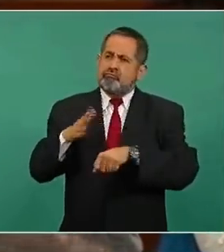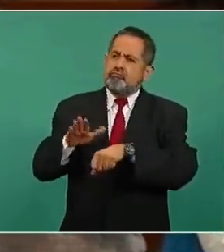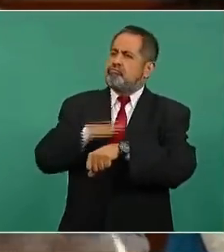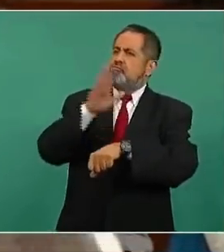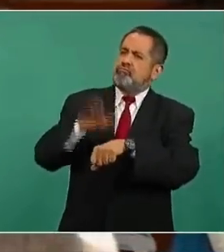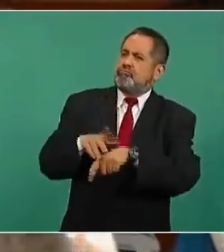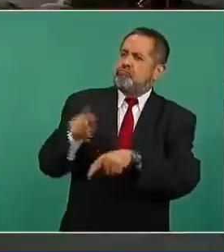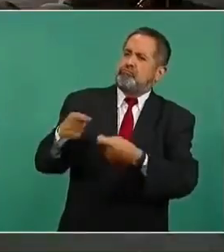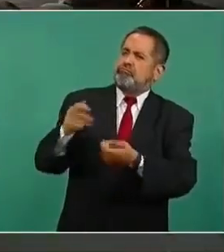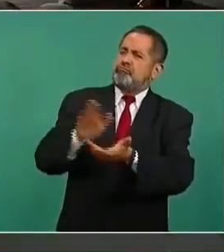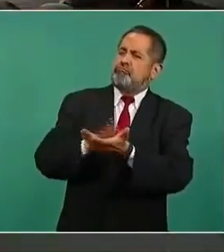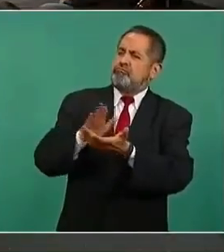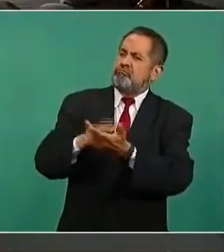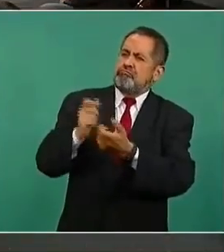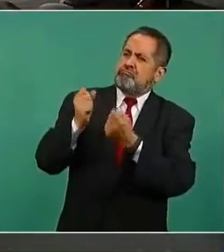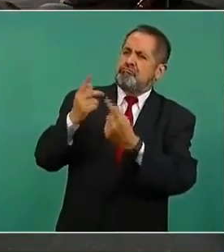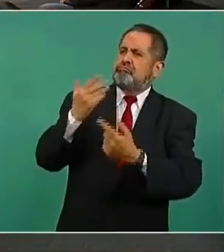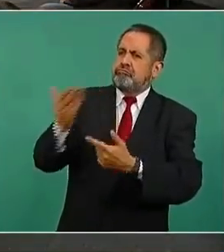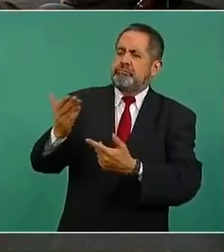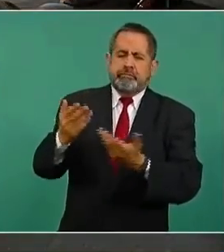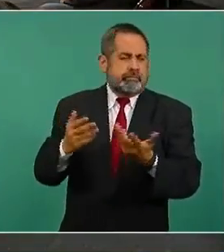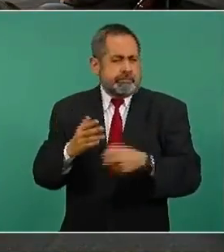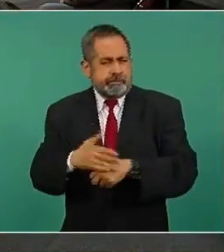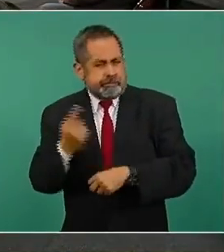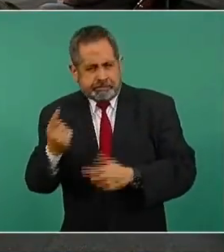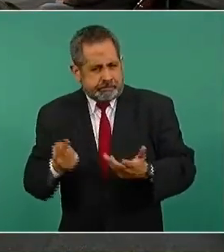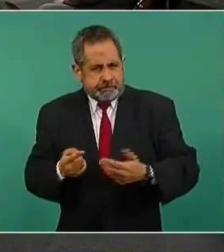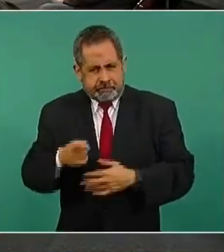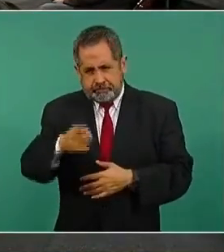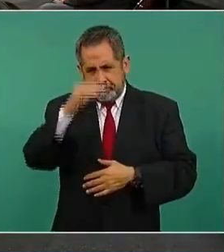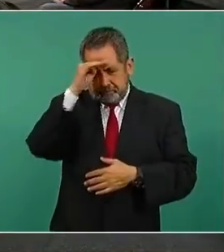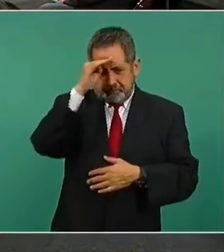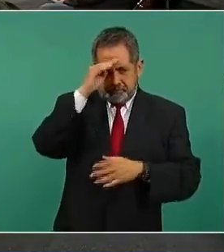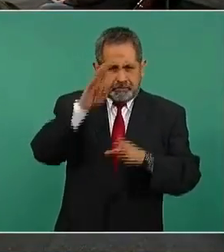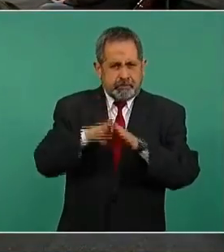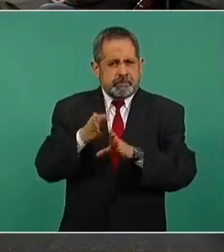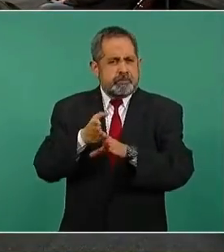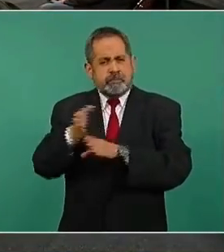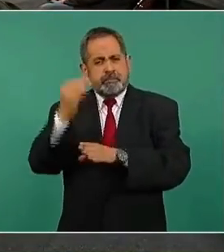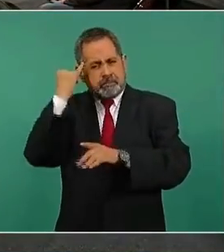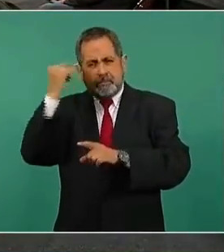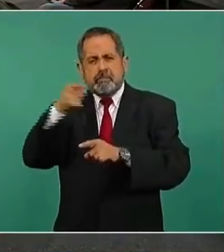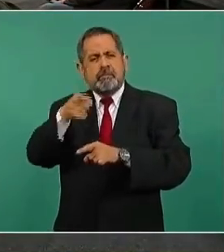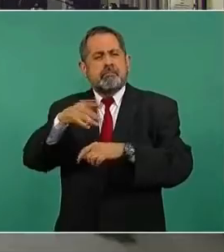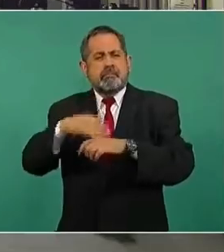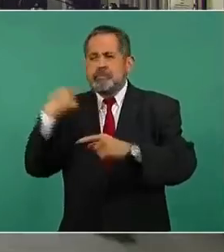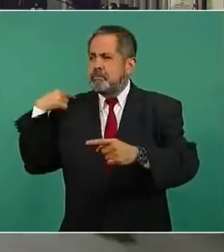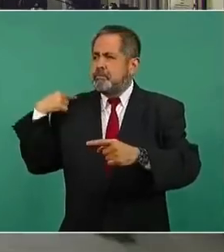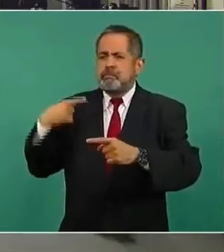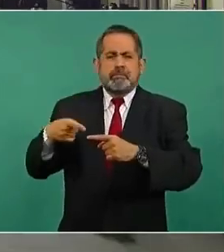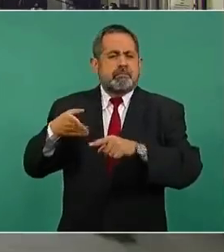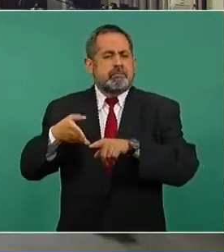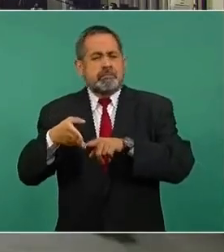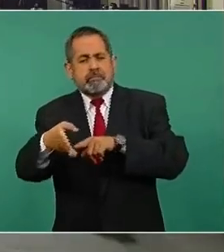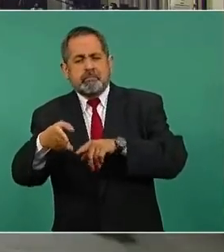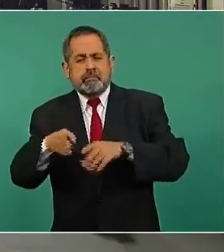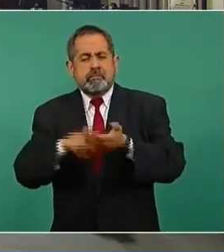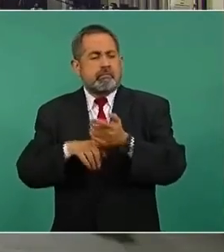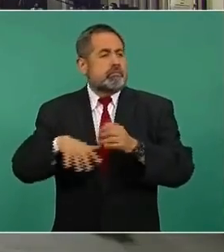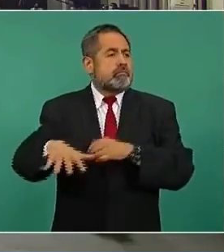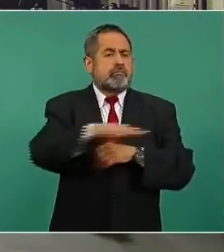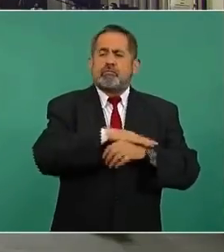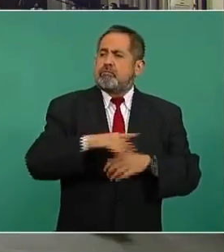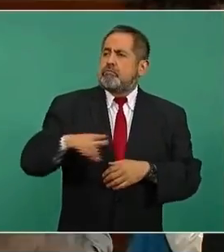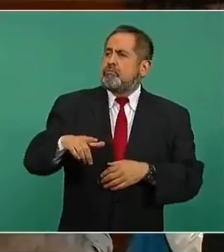la ciudadanía y cuál consideraría que sería este eje rector que ha llevado a que su gobierno tenga este nivel